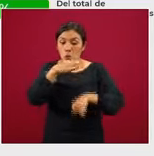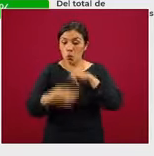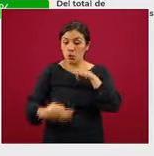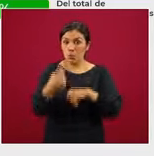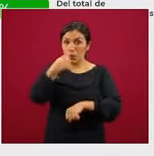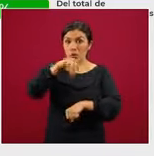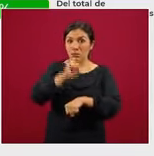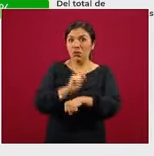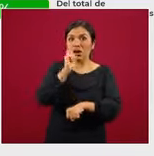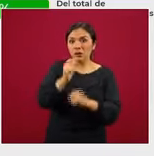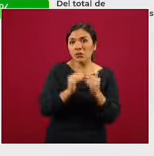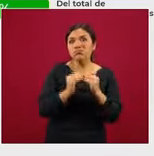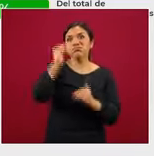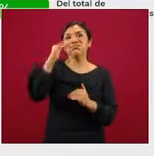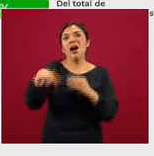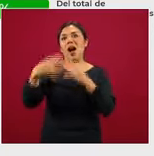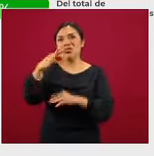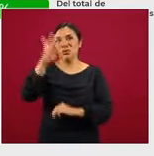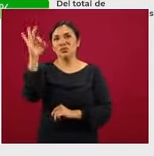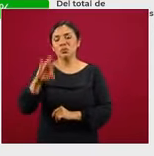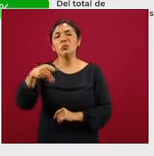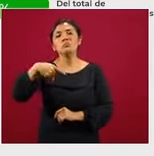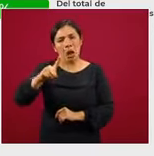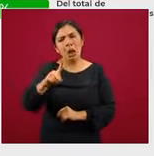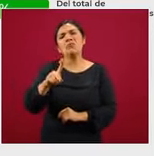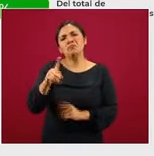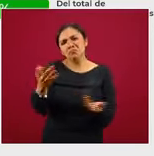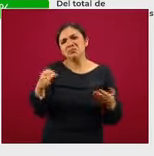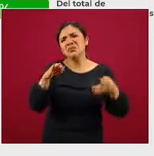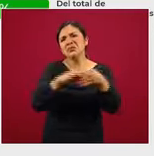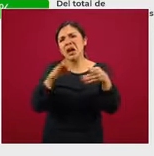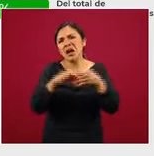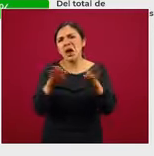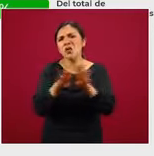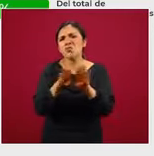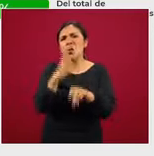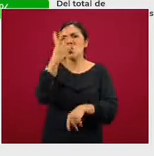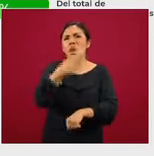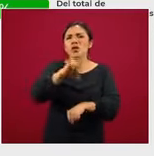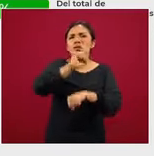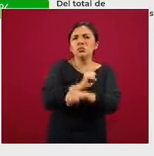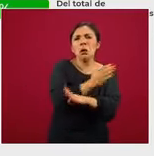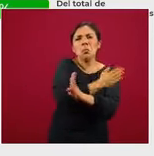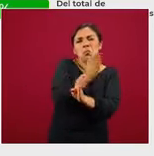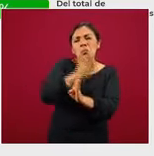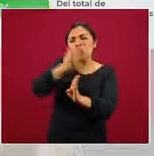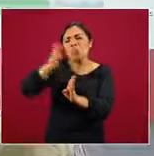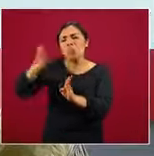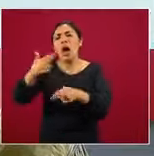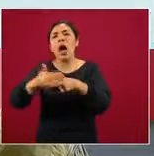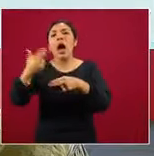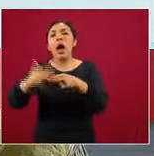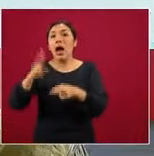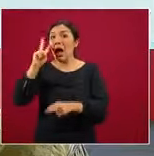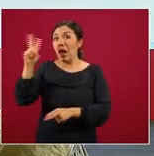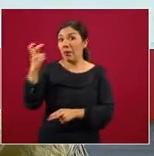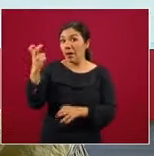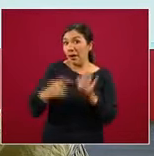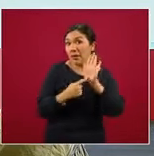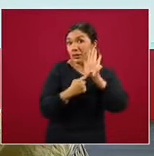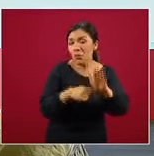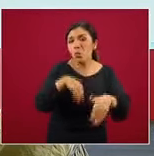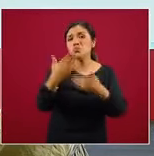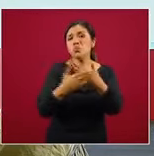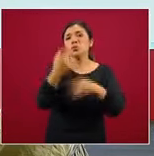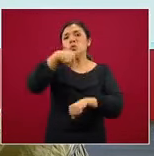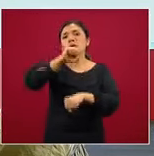última semana es un crecimiento de 14%, es un trecho ya de 4 semanas hasta lo que se representa aquí. La